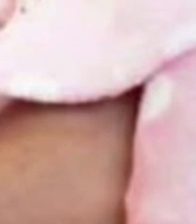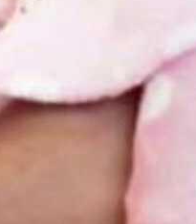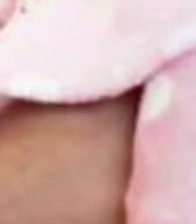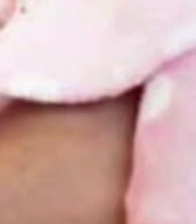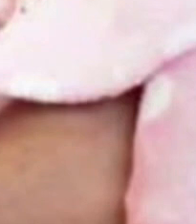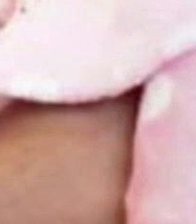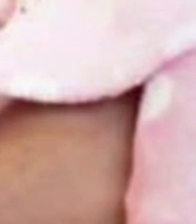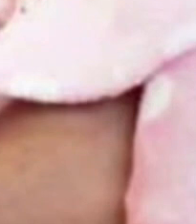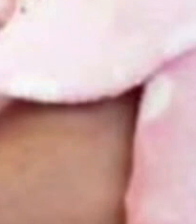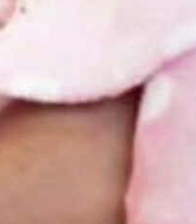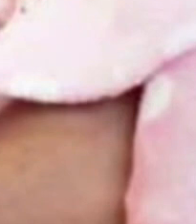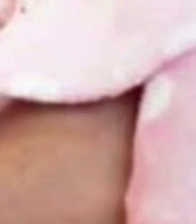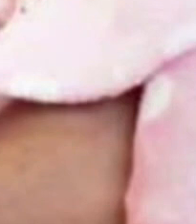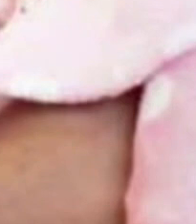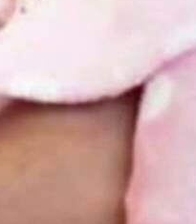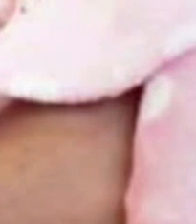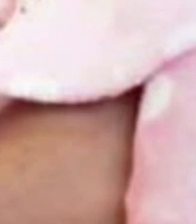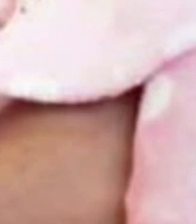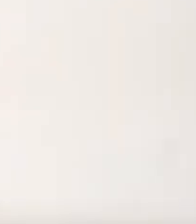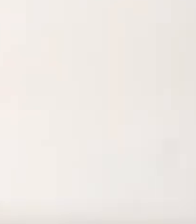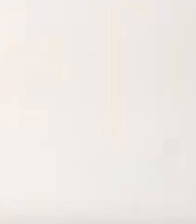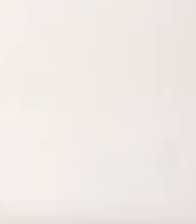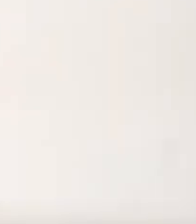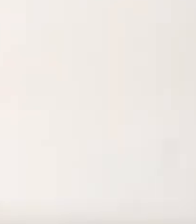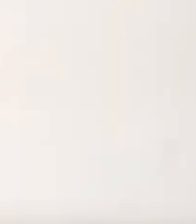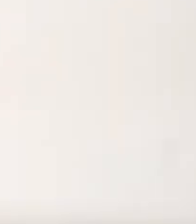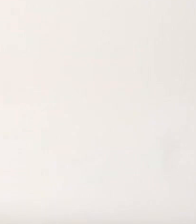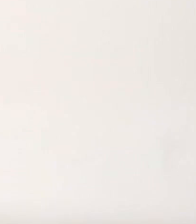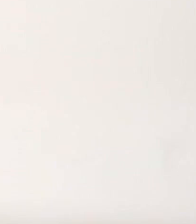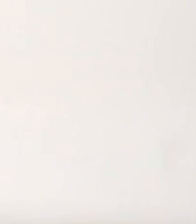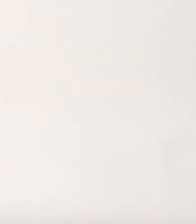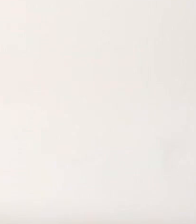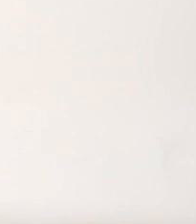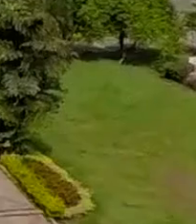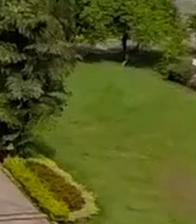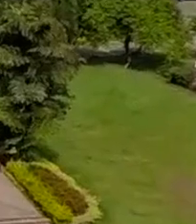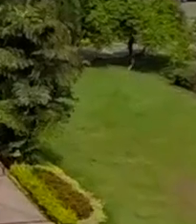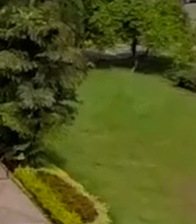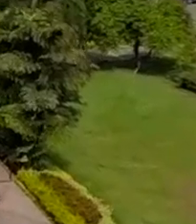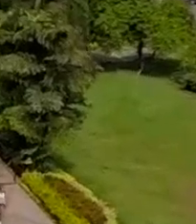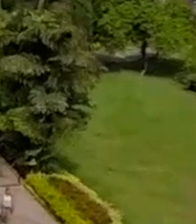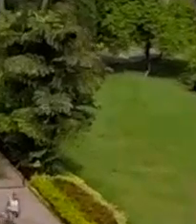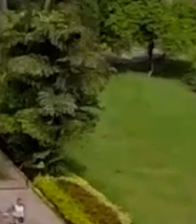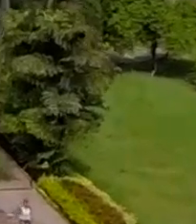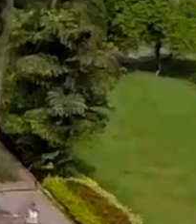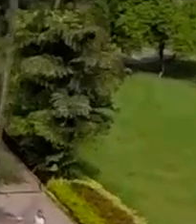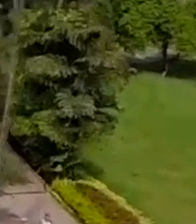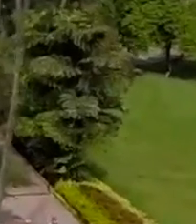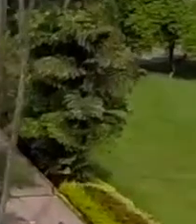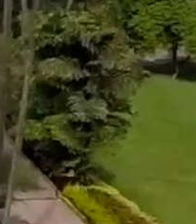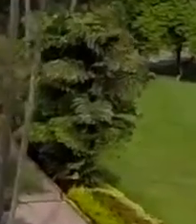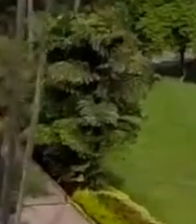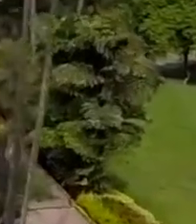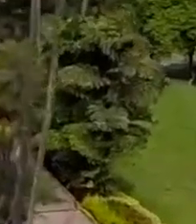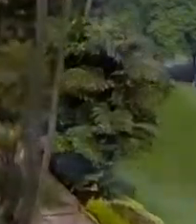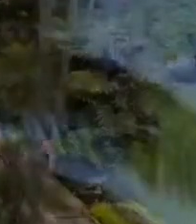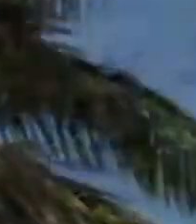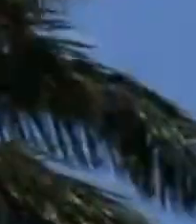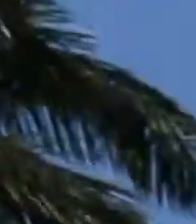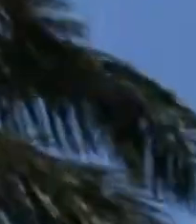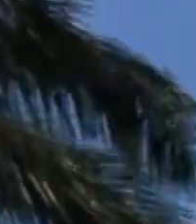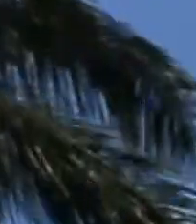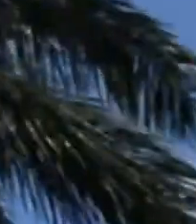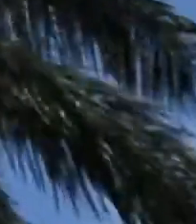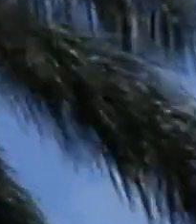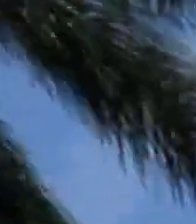Con toda seguridad, con toda solidaridad. Colgas de Occidente. Desde el campus universitario del Valle del